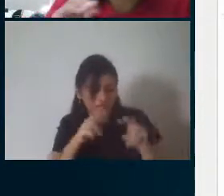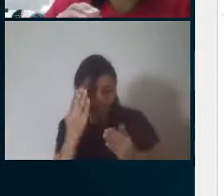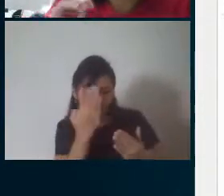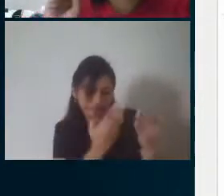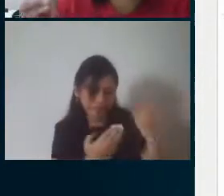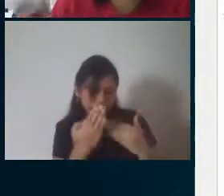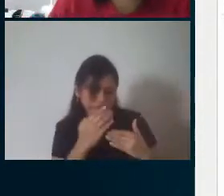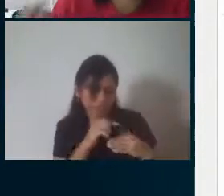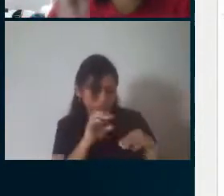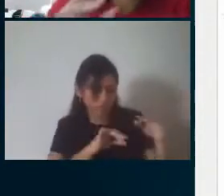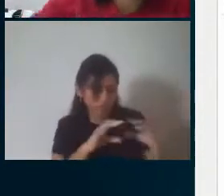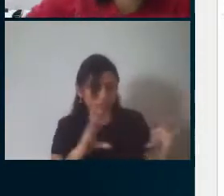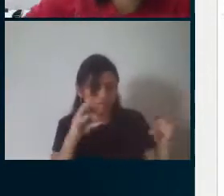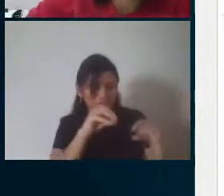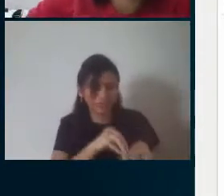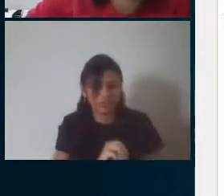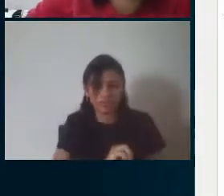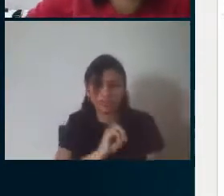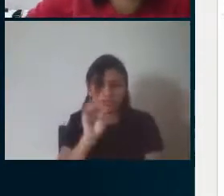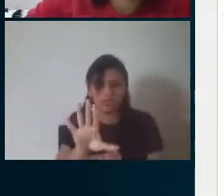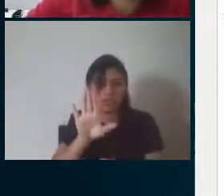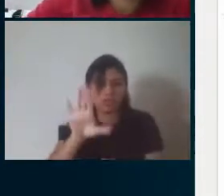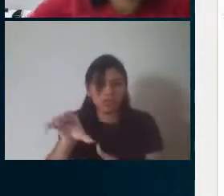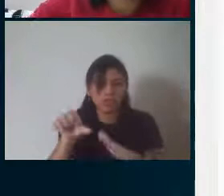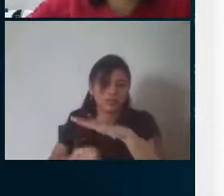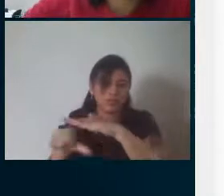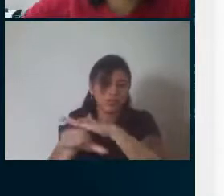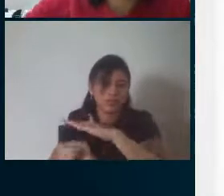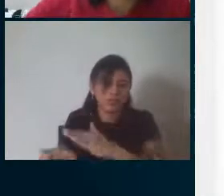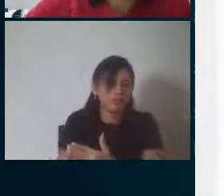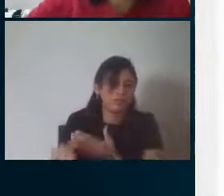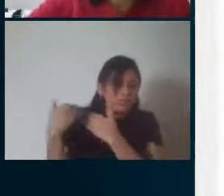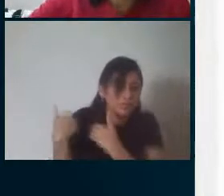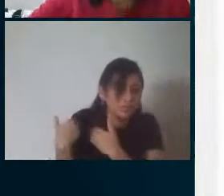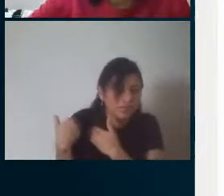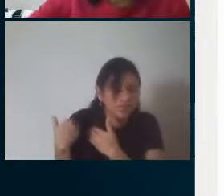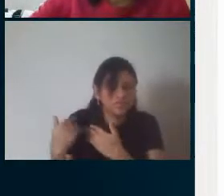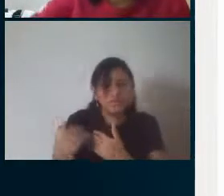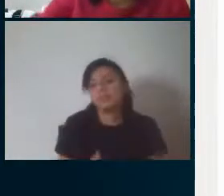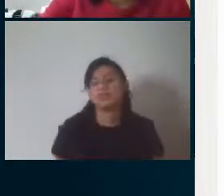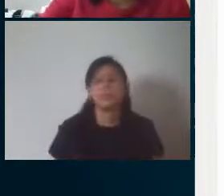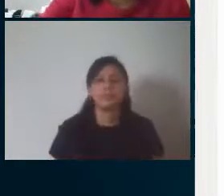recursos enfocándonos a estos tipos de elementos del circuito, ¿no?